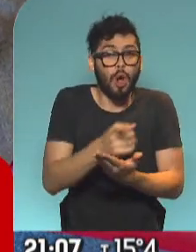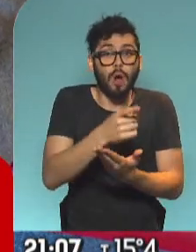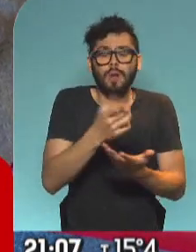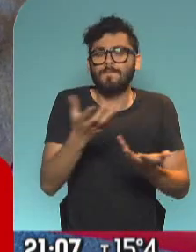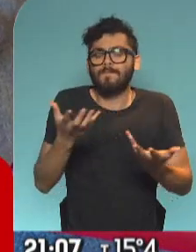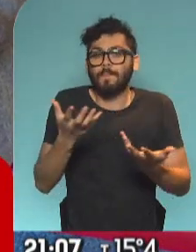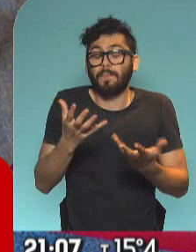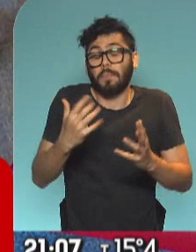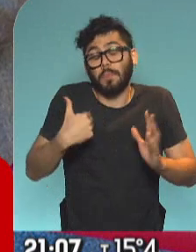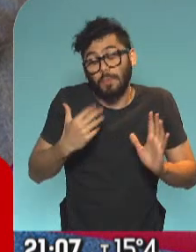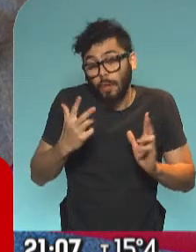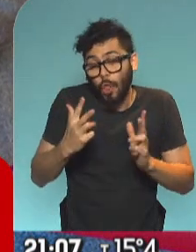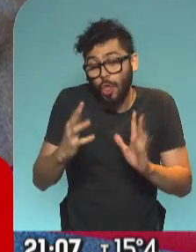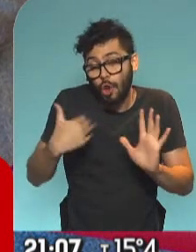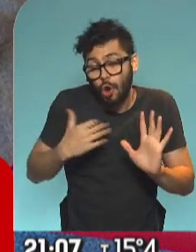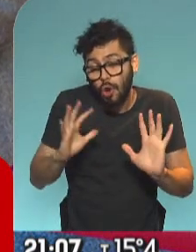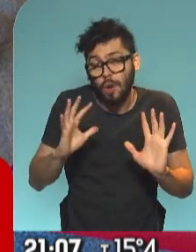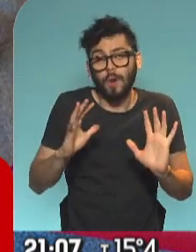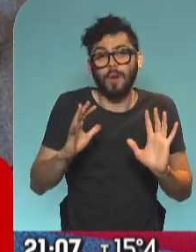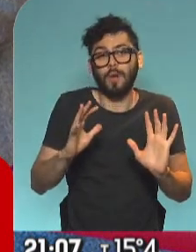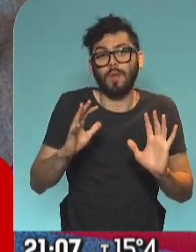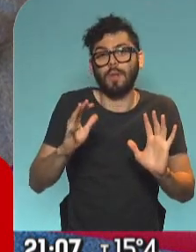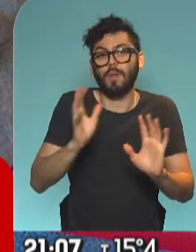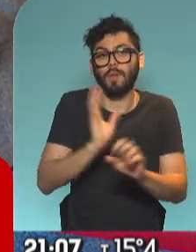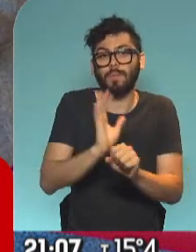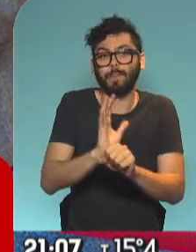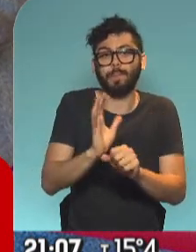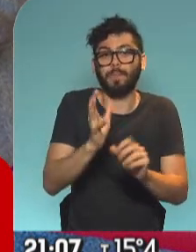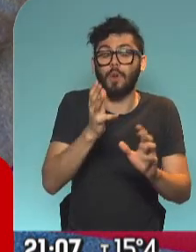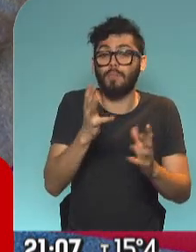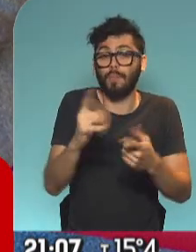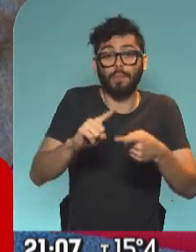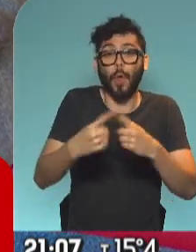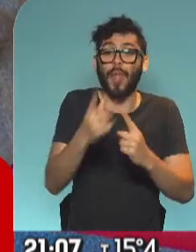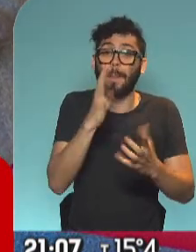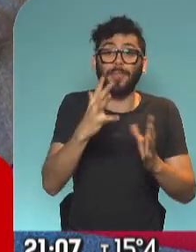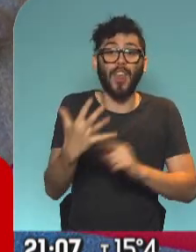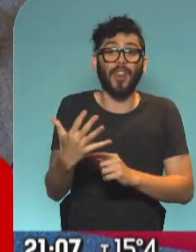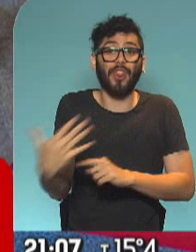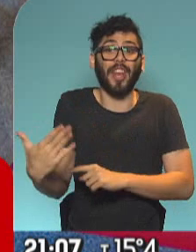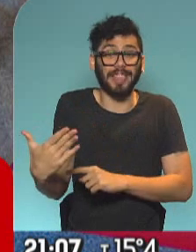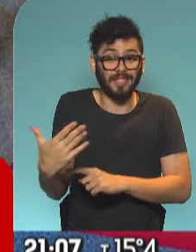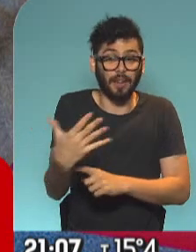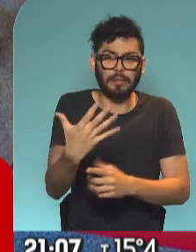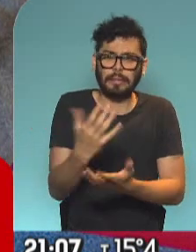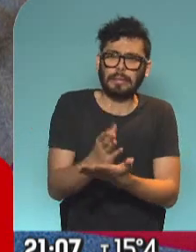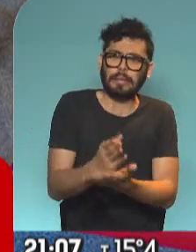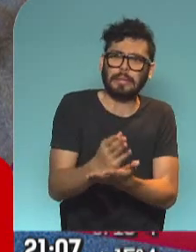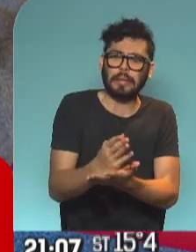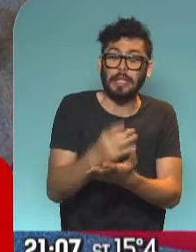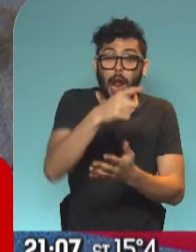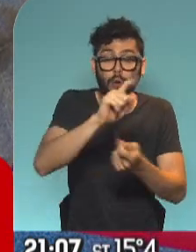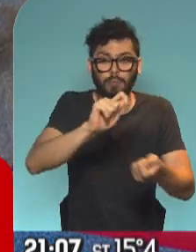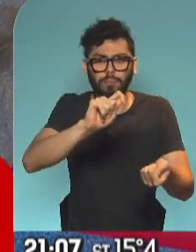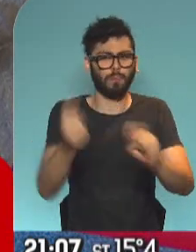hasta me permito, si querés, hasta de derecha, si se quiere. Totalmente. Y esto viene a cambiar claramente las reglas del juego. Yo